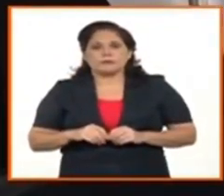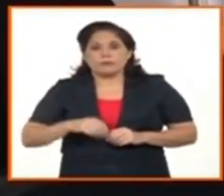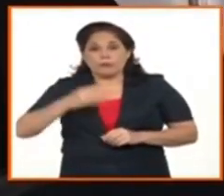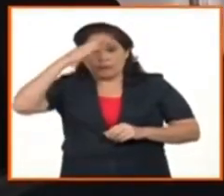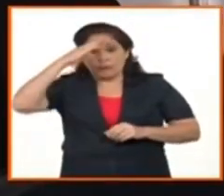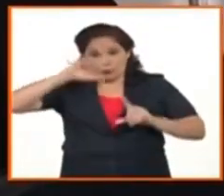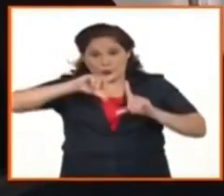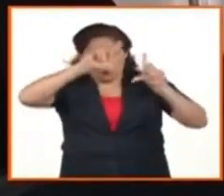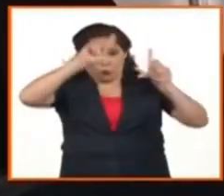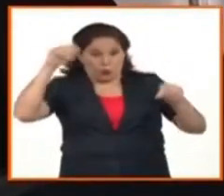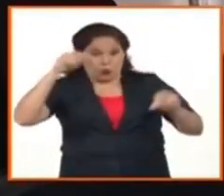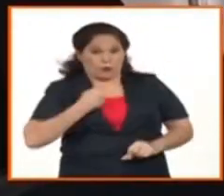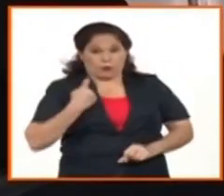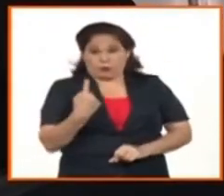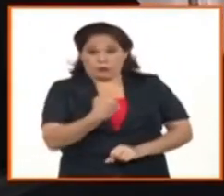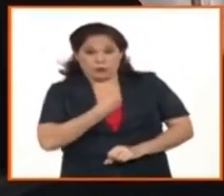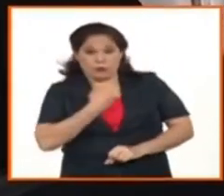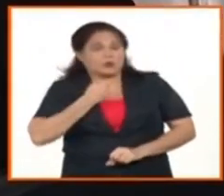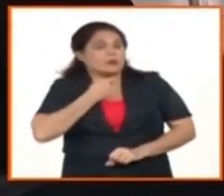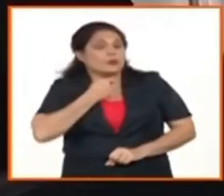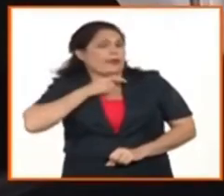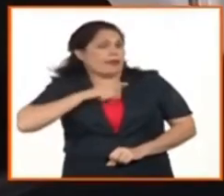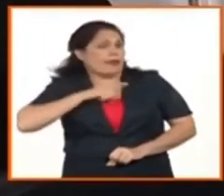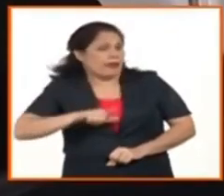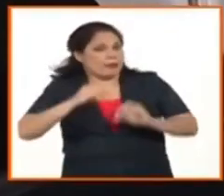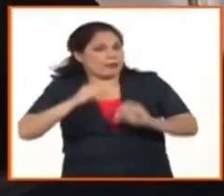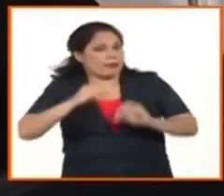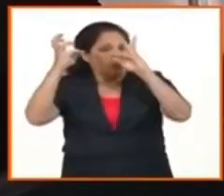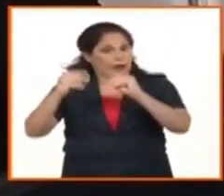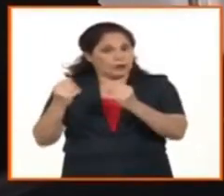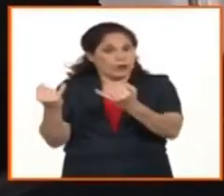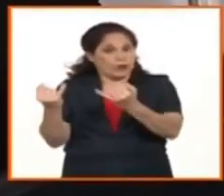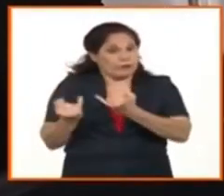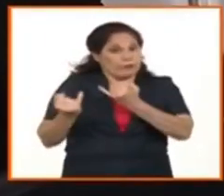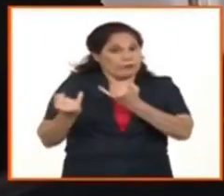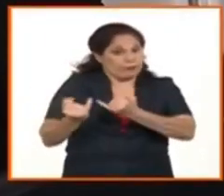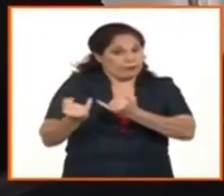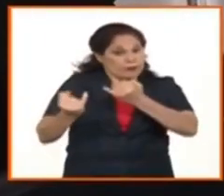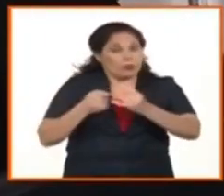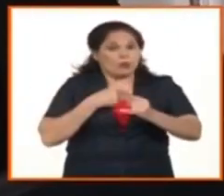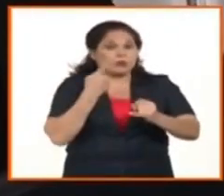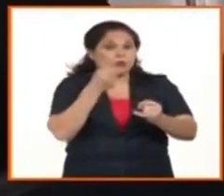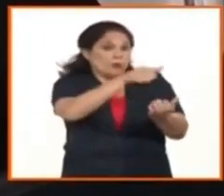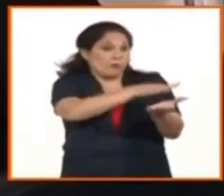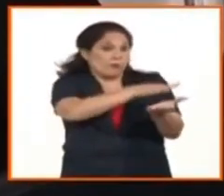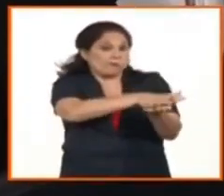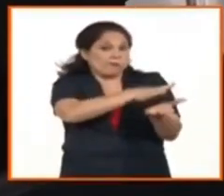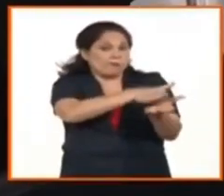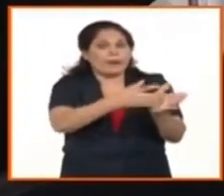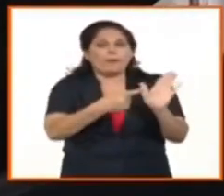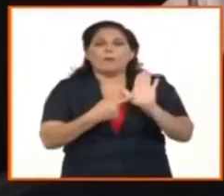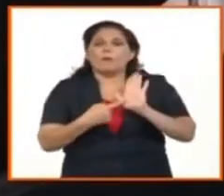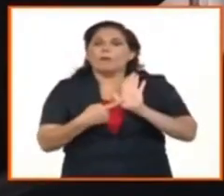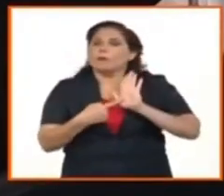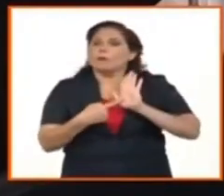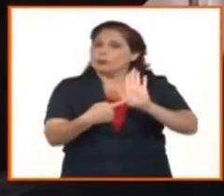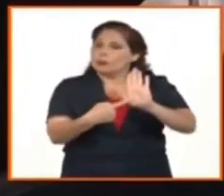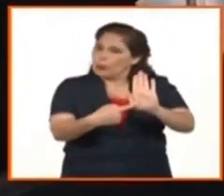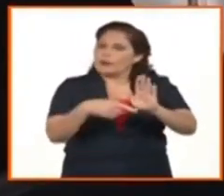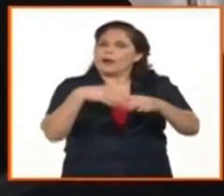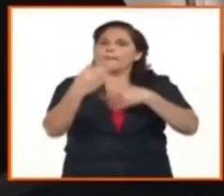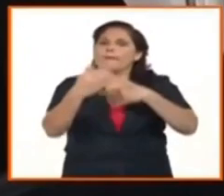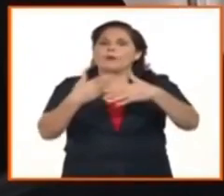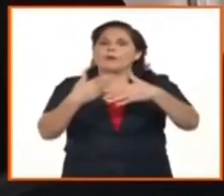por ejemplo hay datos que demuestran este problema